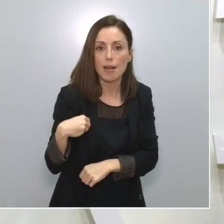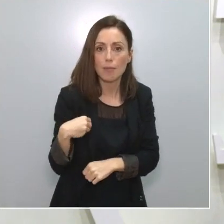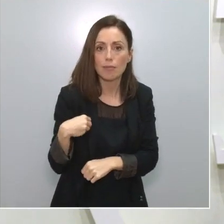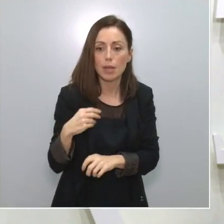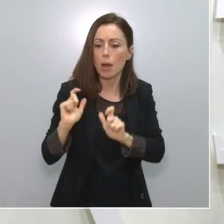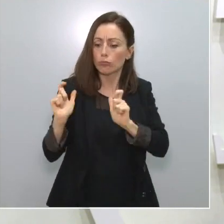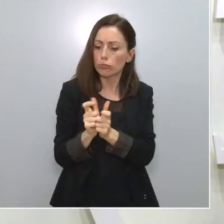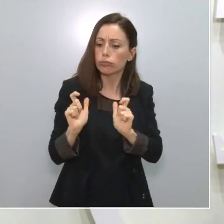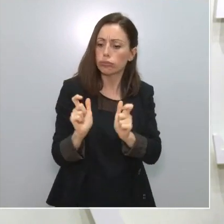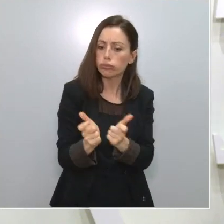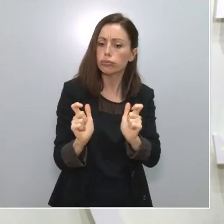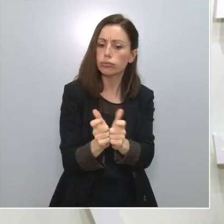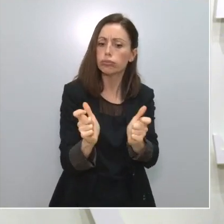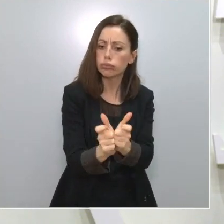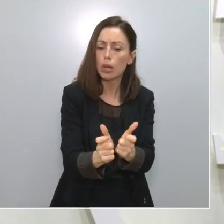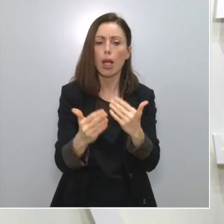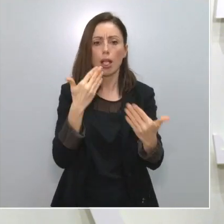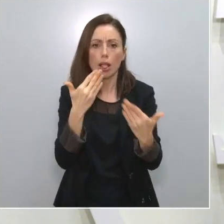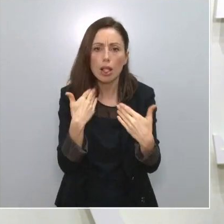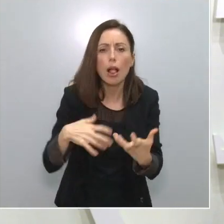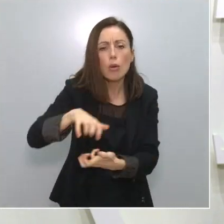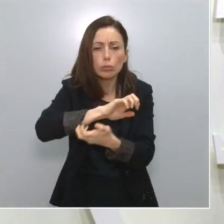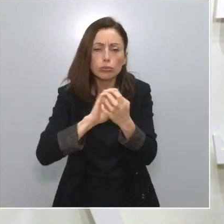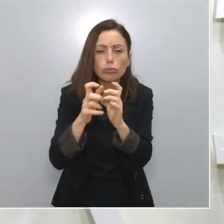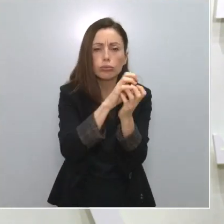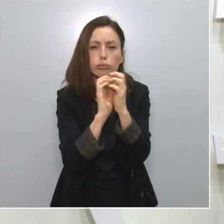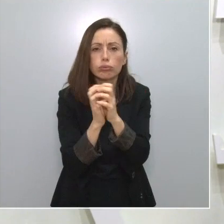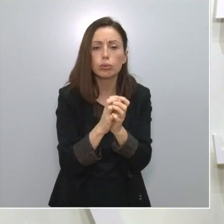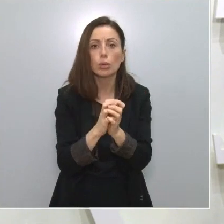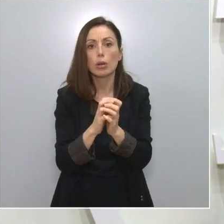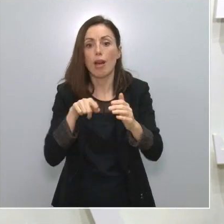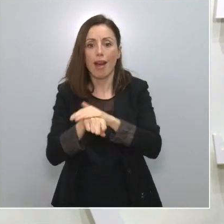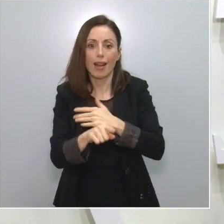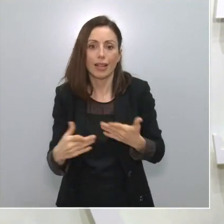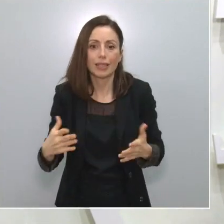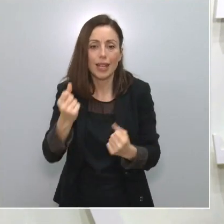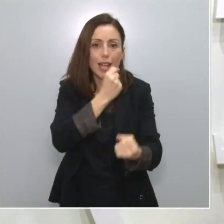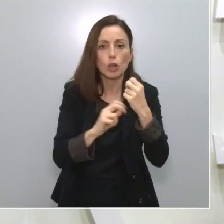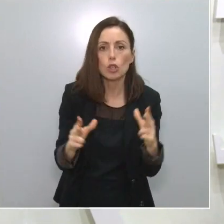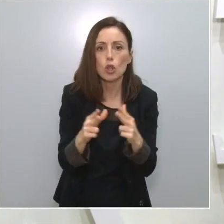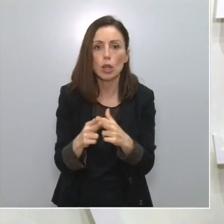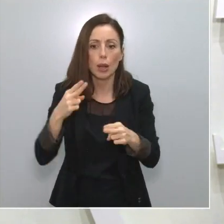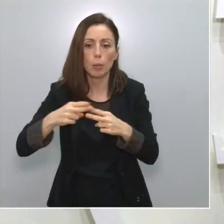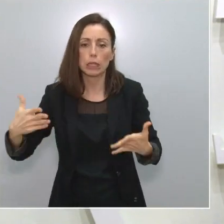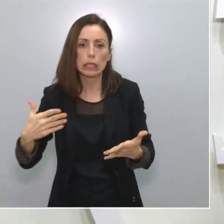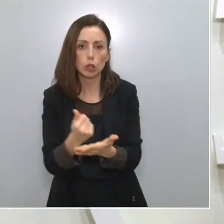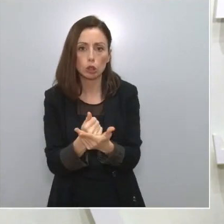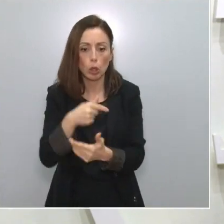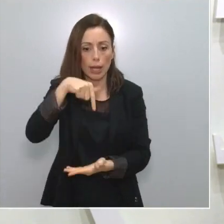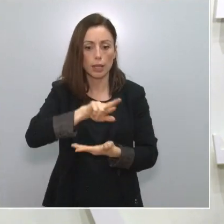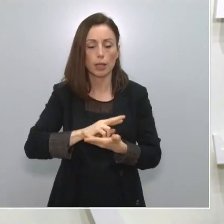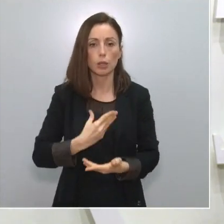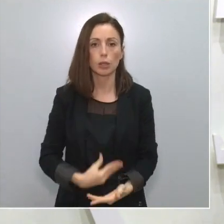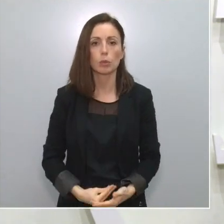sus reuniones y su diálogo y su búsqueda de acuerdos con todos los agentes económicos, sociales y políticos de la región de